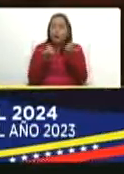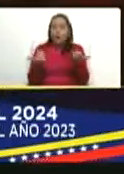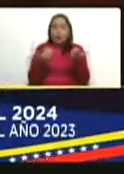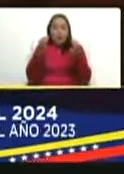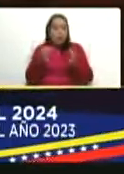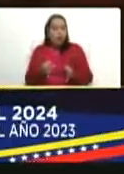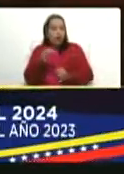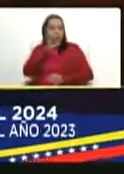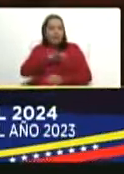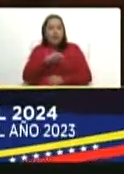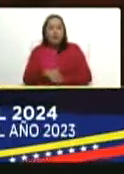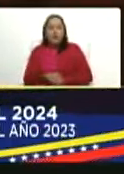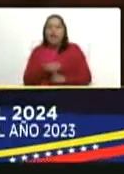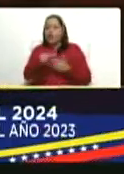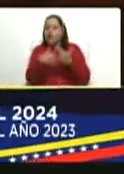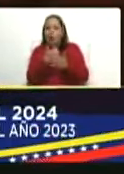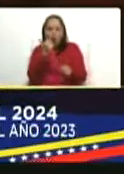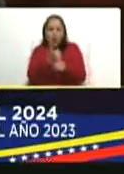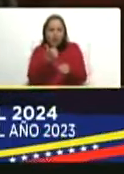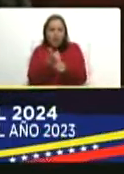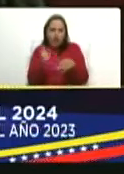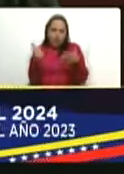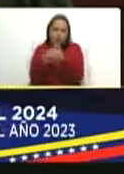a toda la operación.